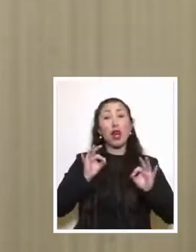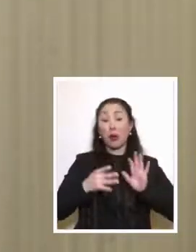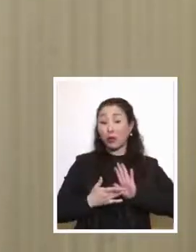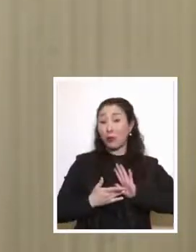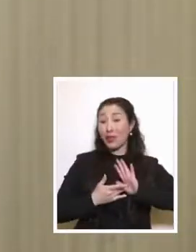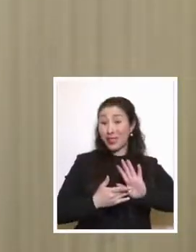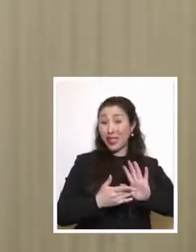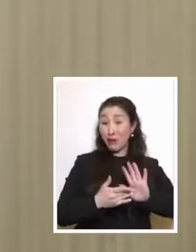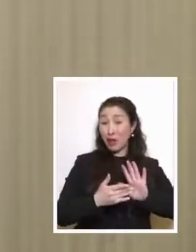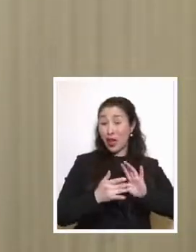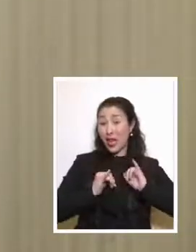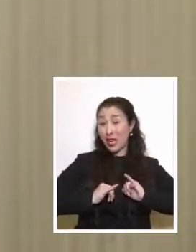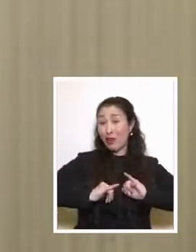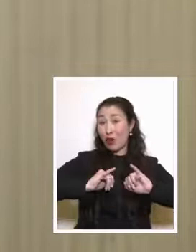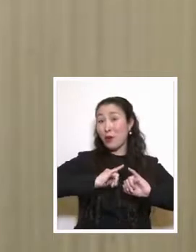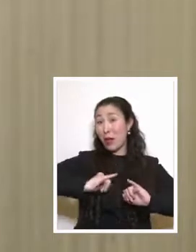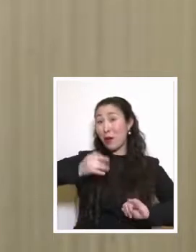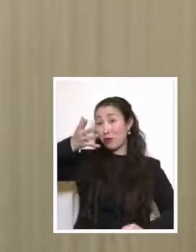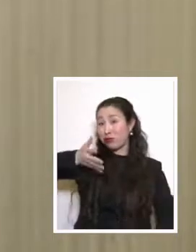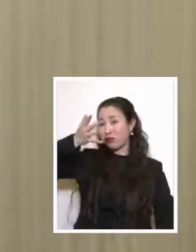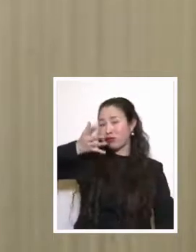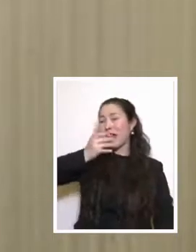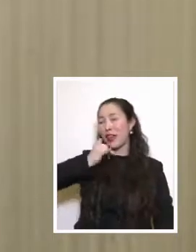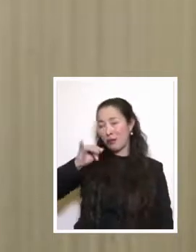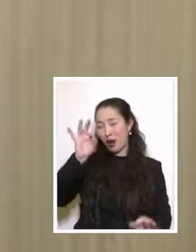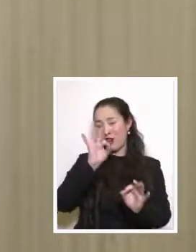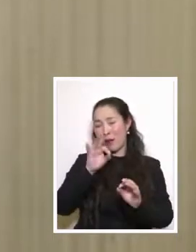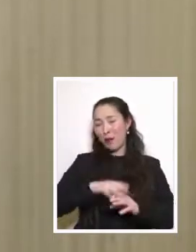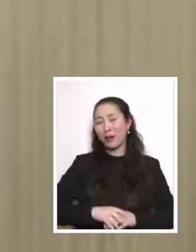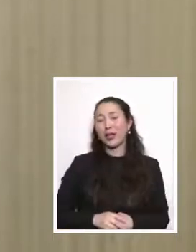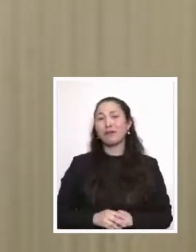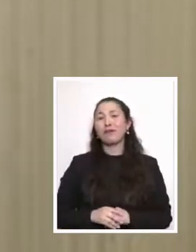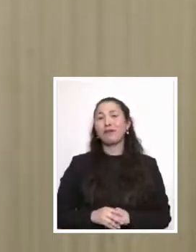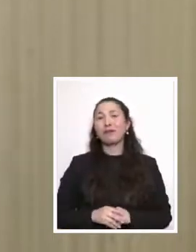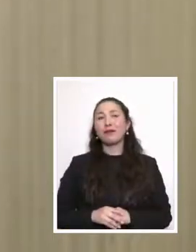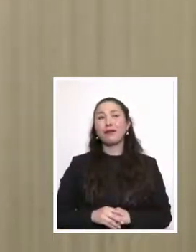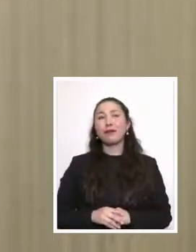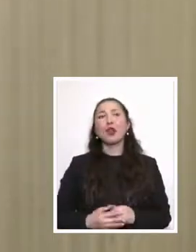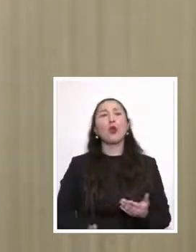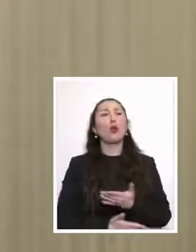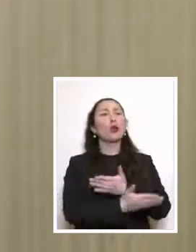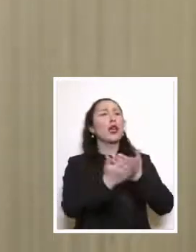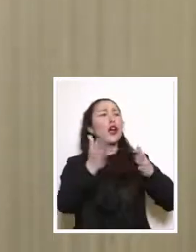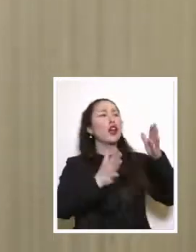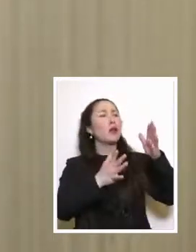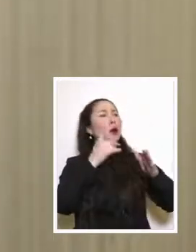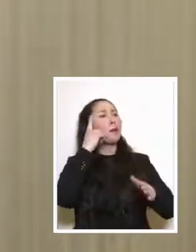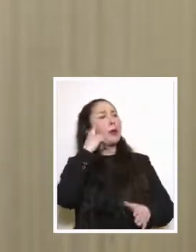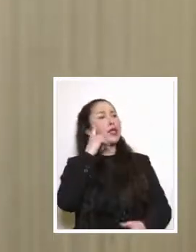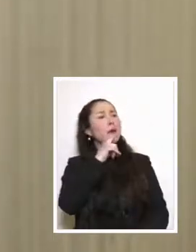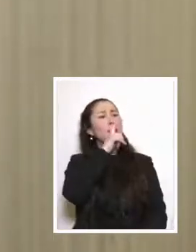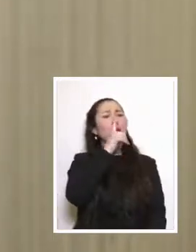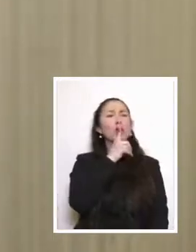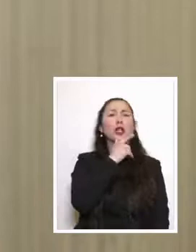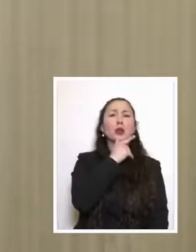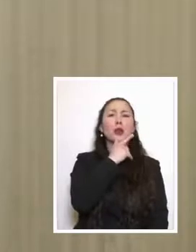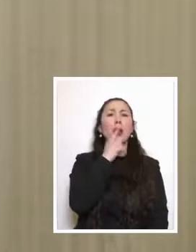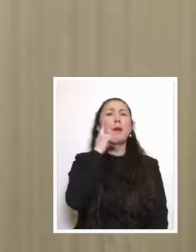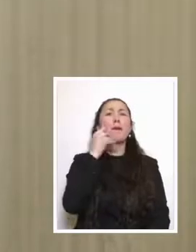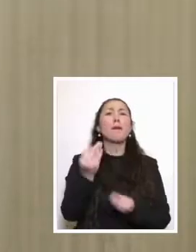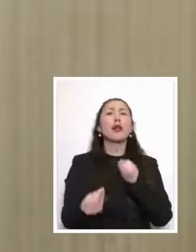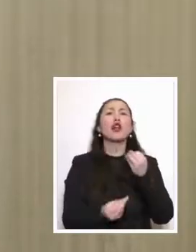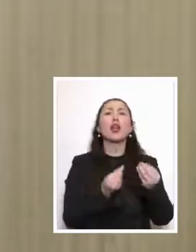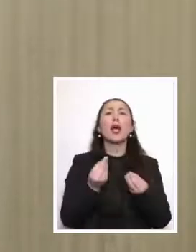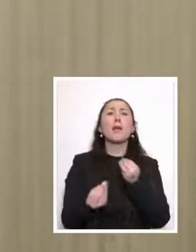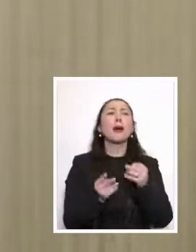mi compañera Marigüín de Ley lo hará de seguida. Ustedes se pueden estar preguntando, ¿pero qué pasa con los docentes, ¿no?